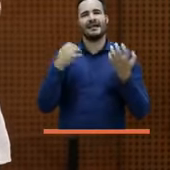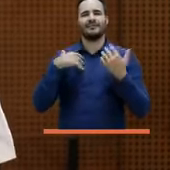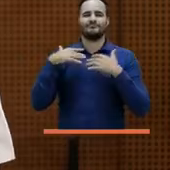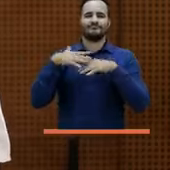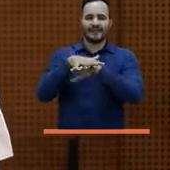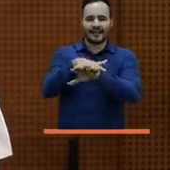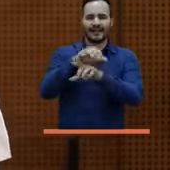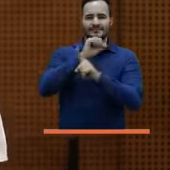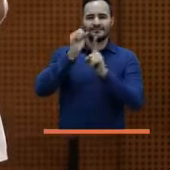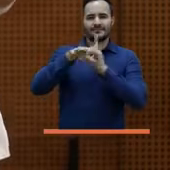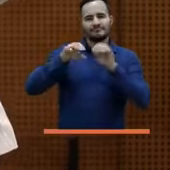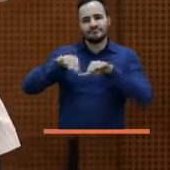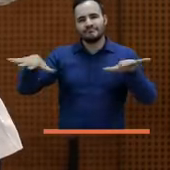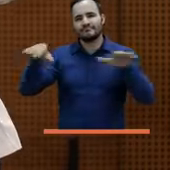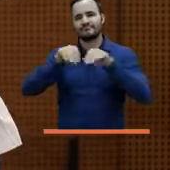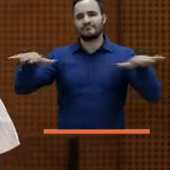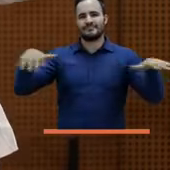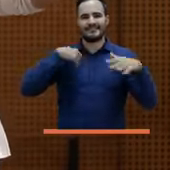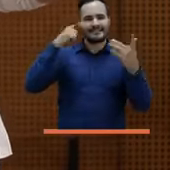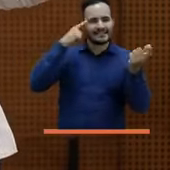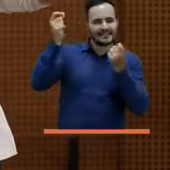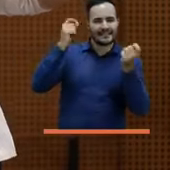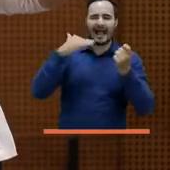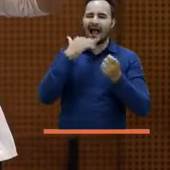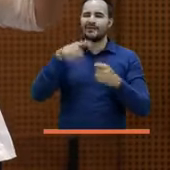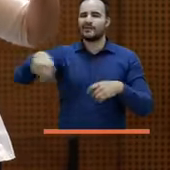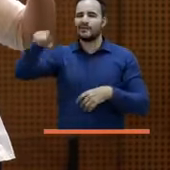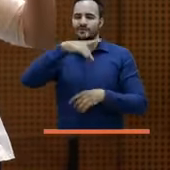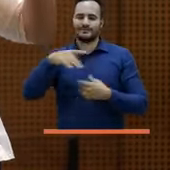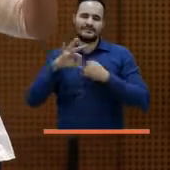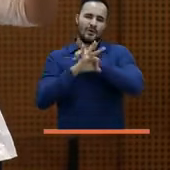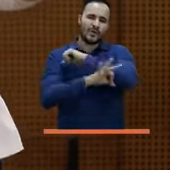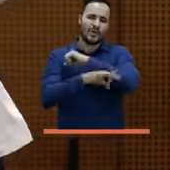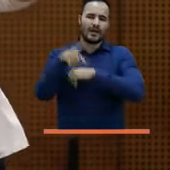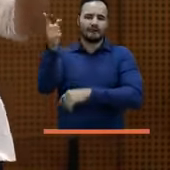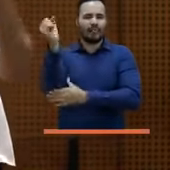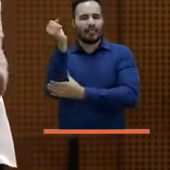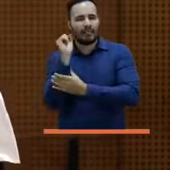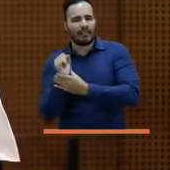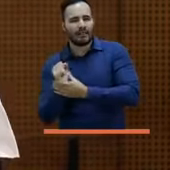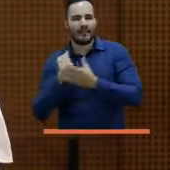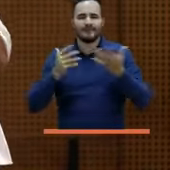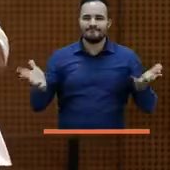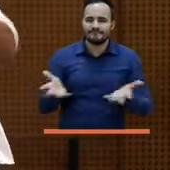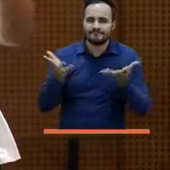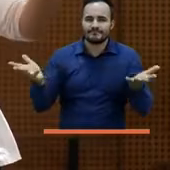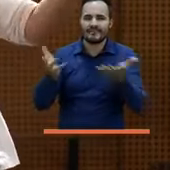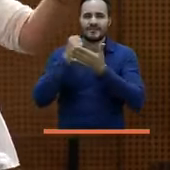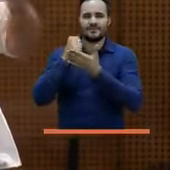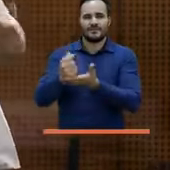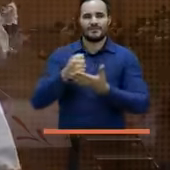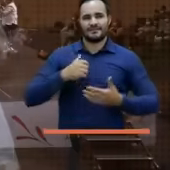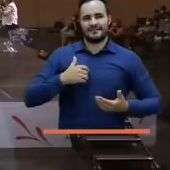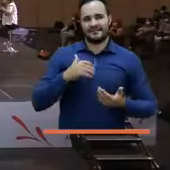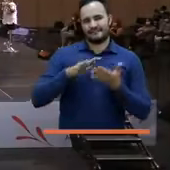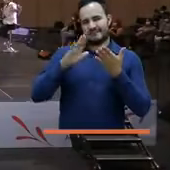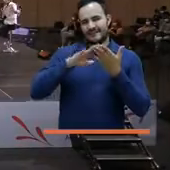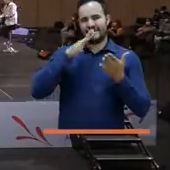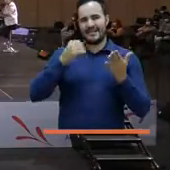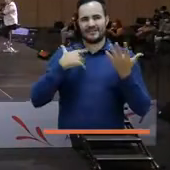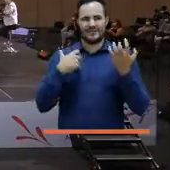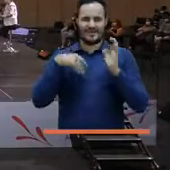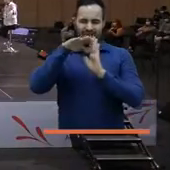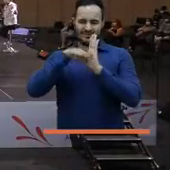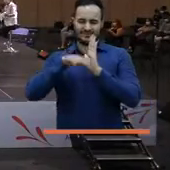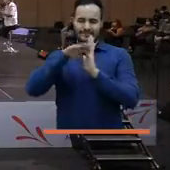lograr llegar a las personas y transformar un poco esas dinámicas emocionales ustedes qué piensan muchas yo más a salir un poquito ese esquema porque creo que